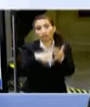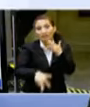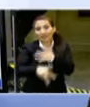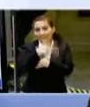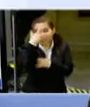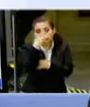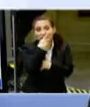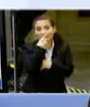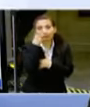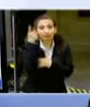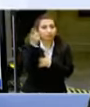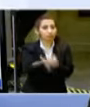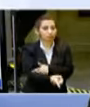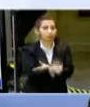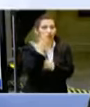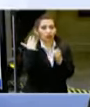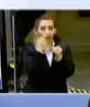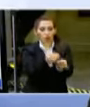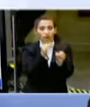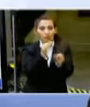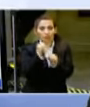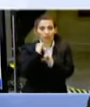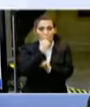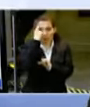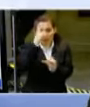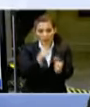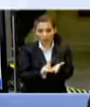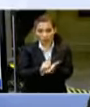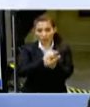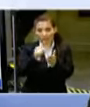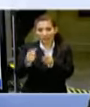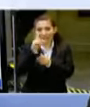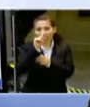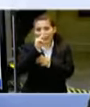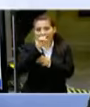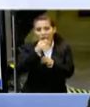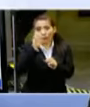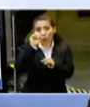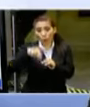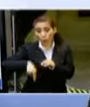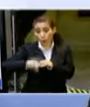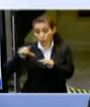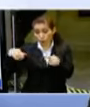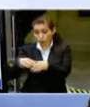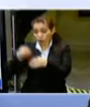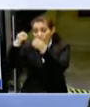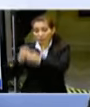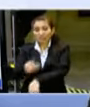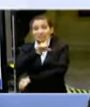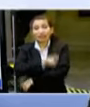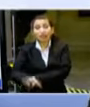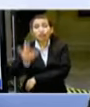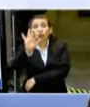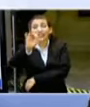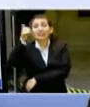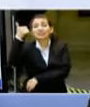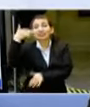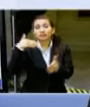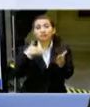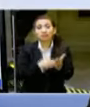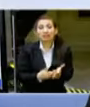2013, según la Oficina para las Drogas y el Delito de las Naciones Unidas, perdimos a